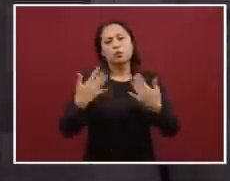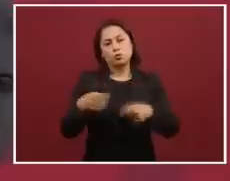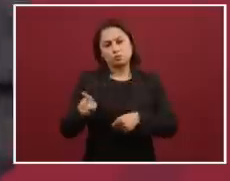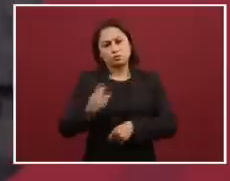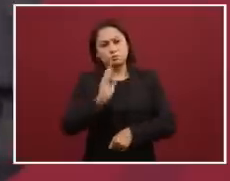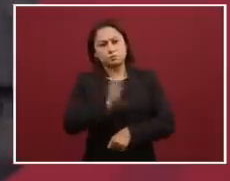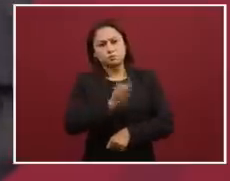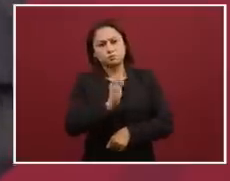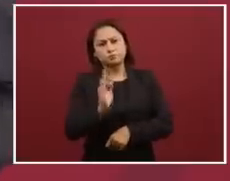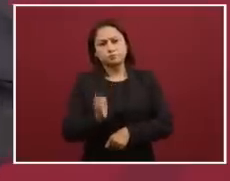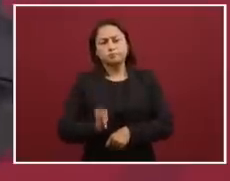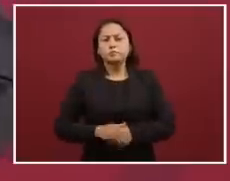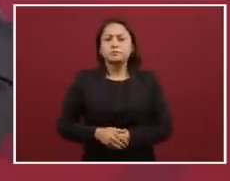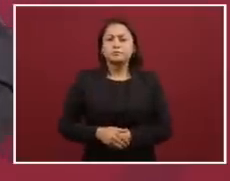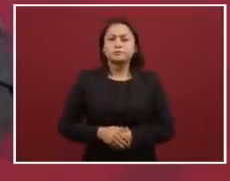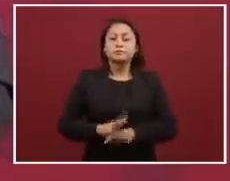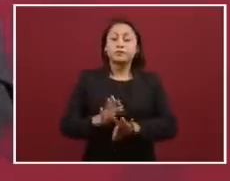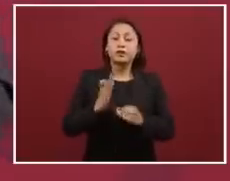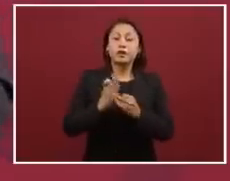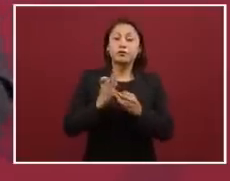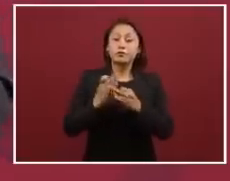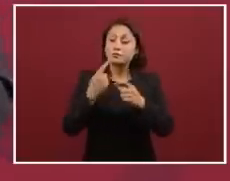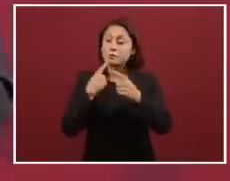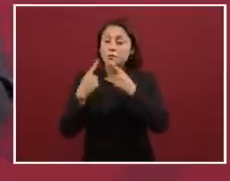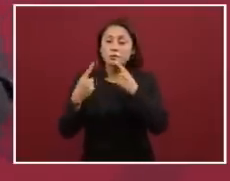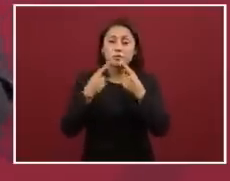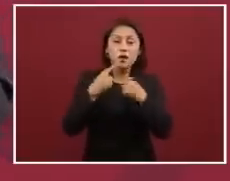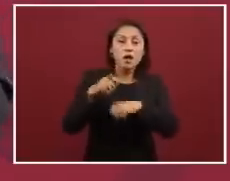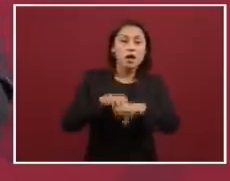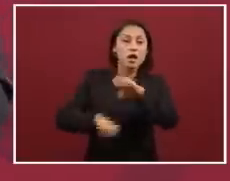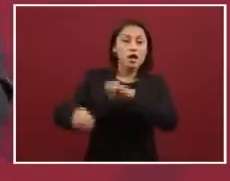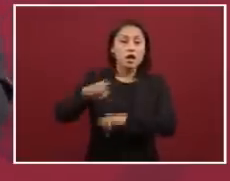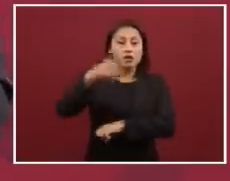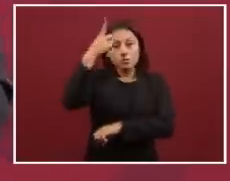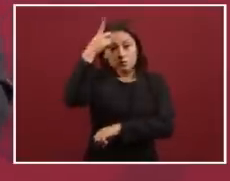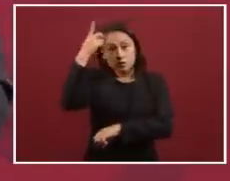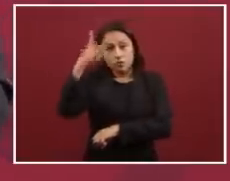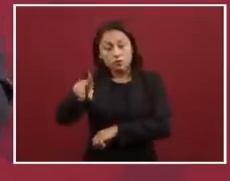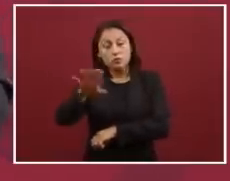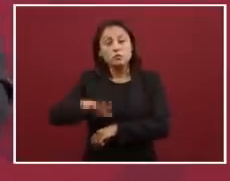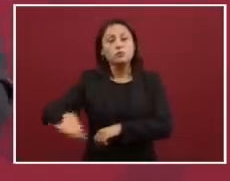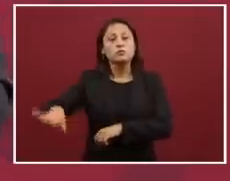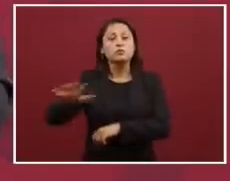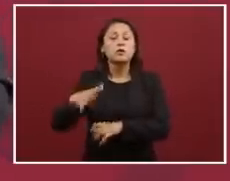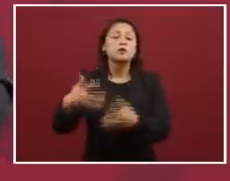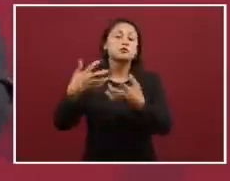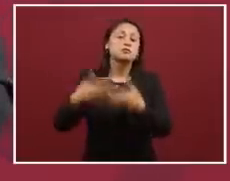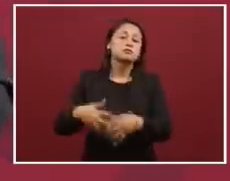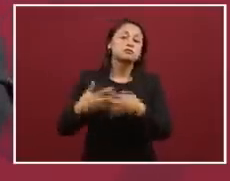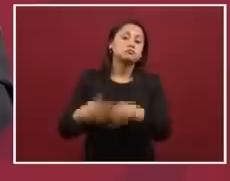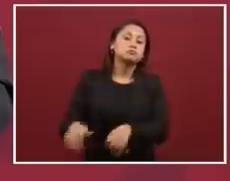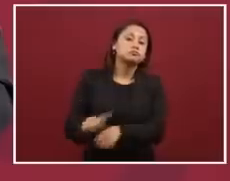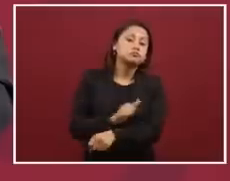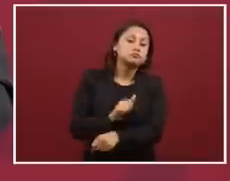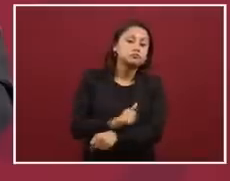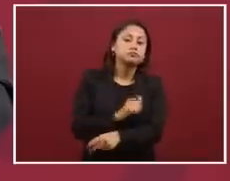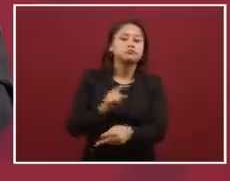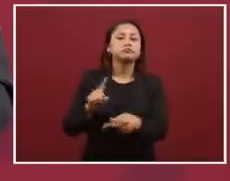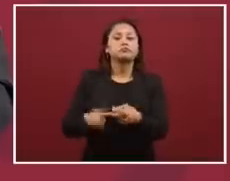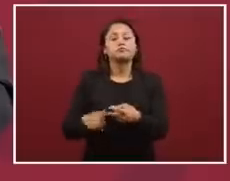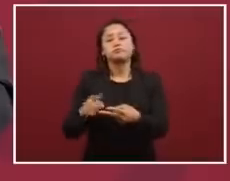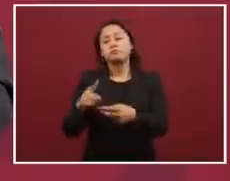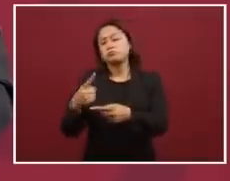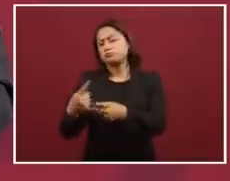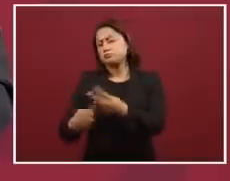de la industria automotriz, los de las industrias de autopartes, y se está